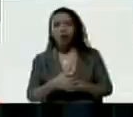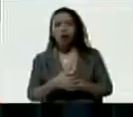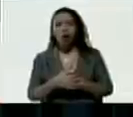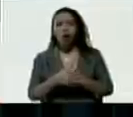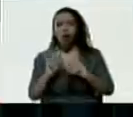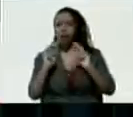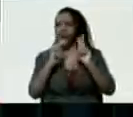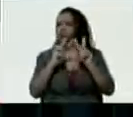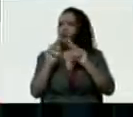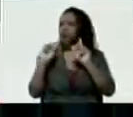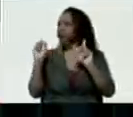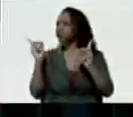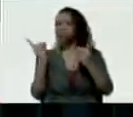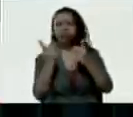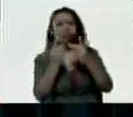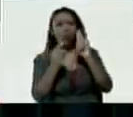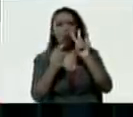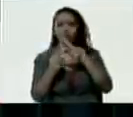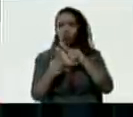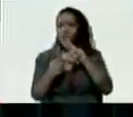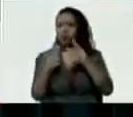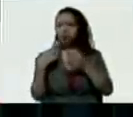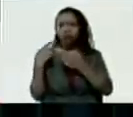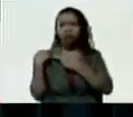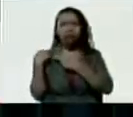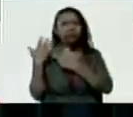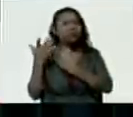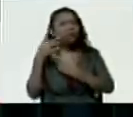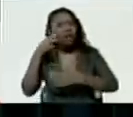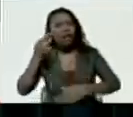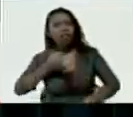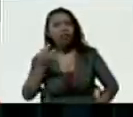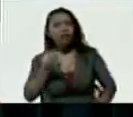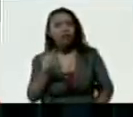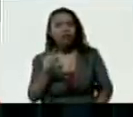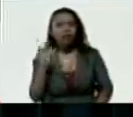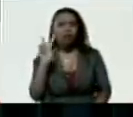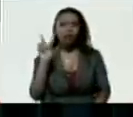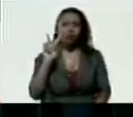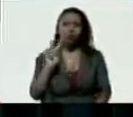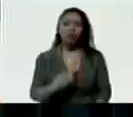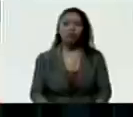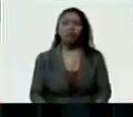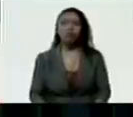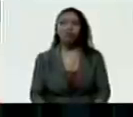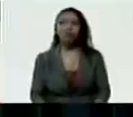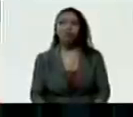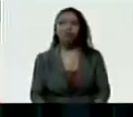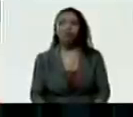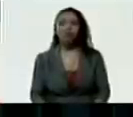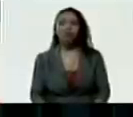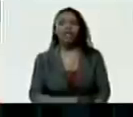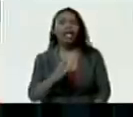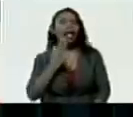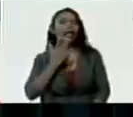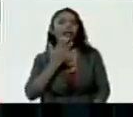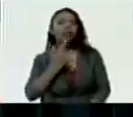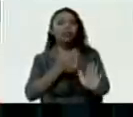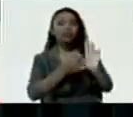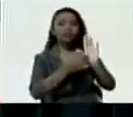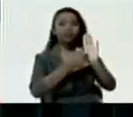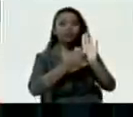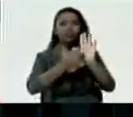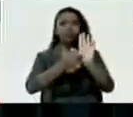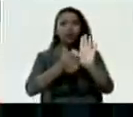panorama que en modo alguno corresponde a la realidad de Venezuela. Como un ejemplo muy concreto quiero